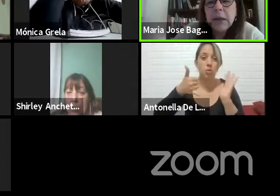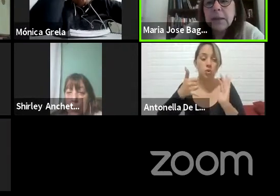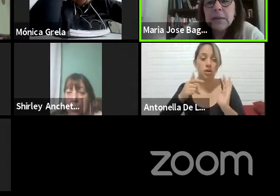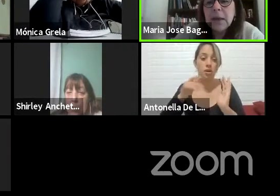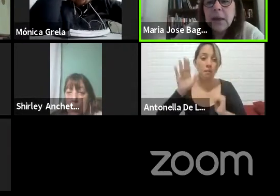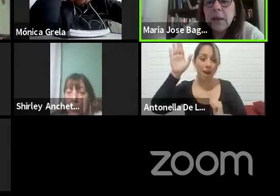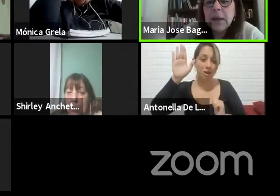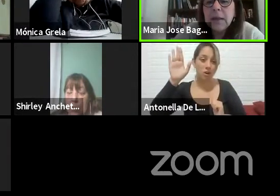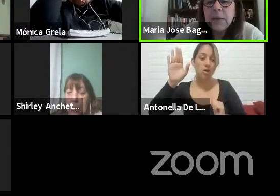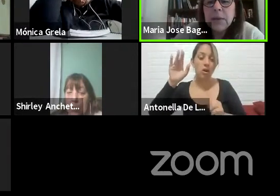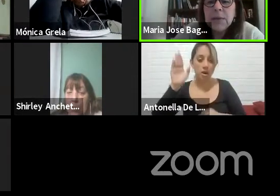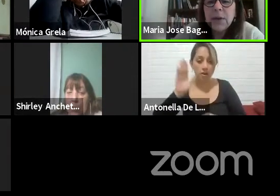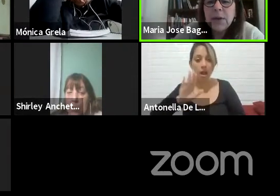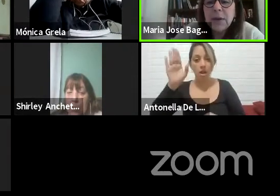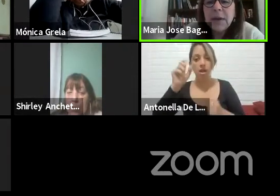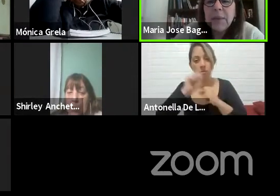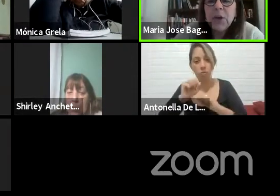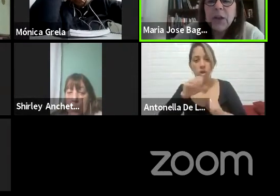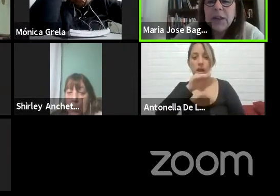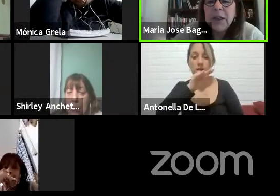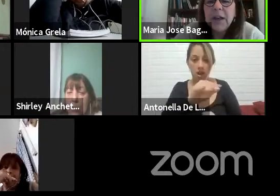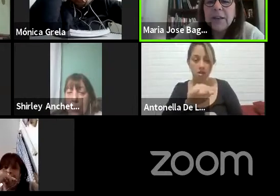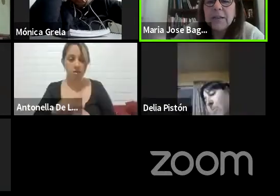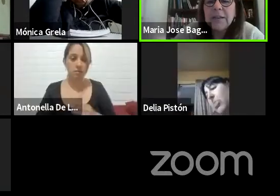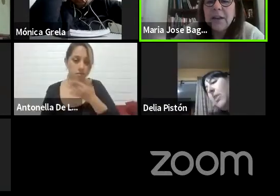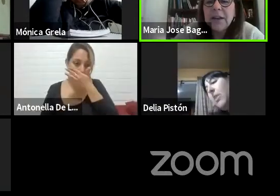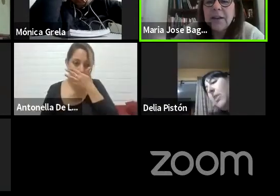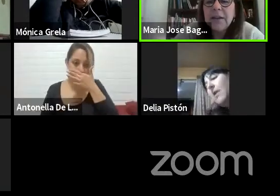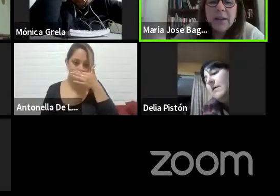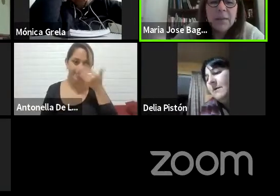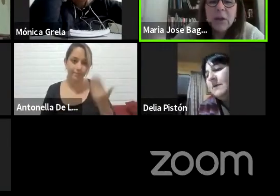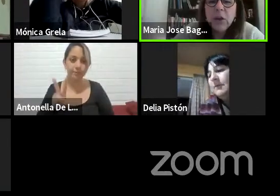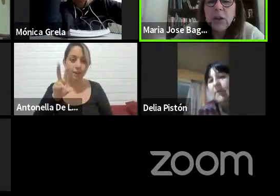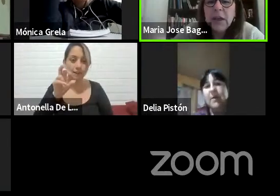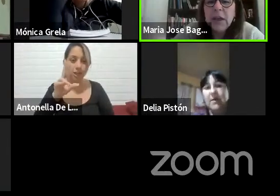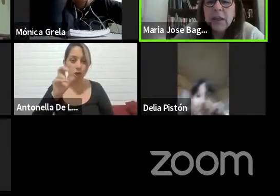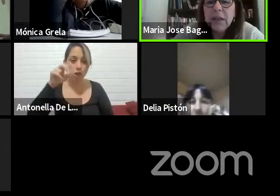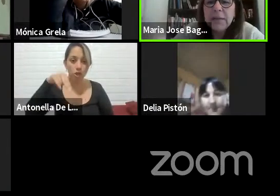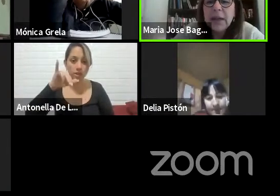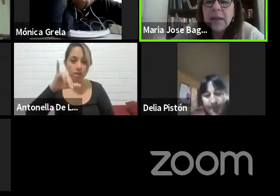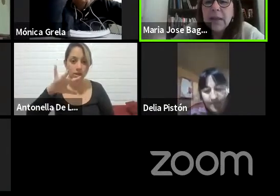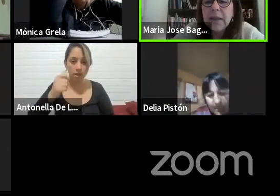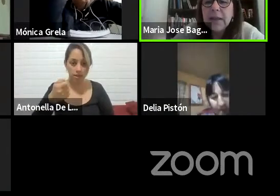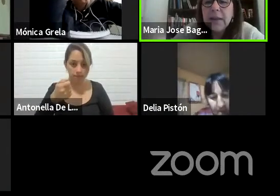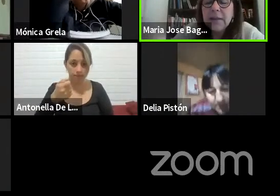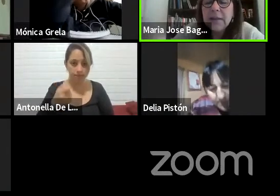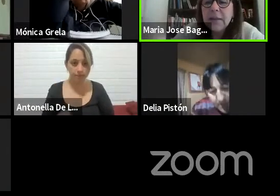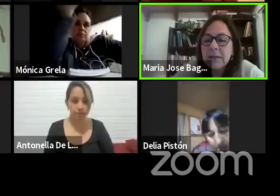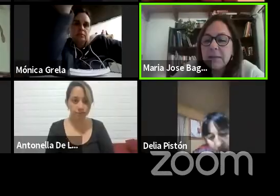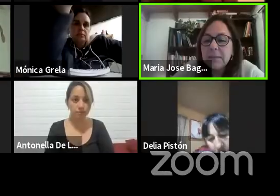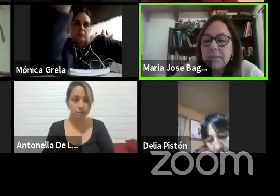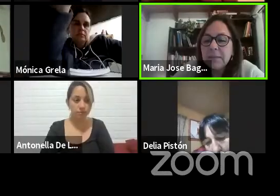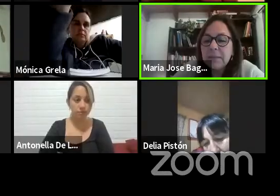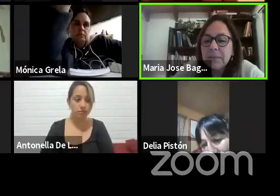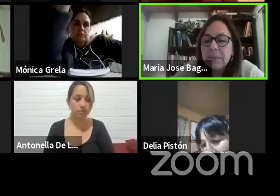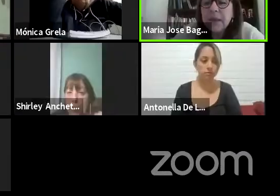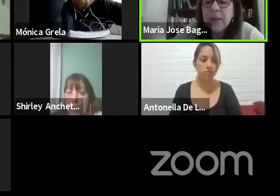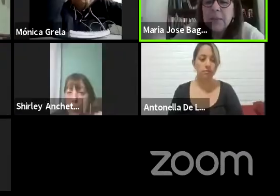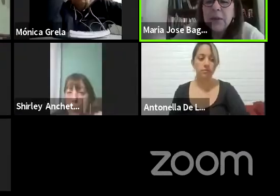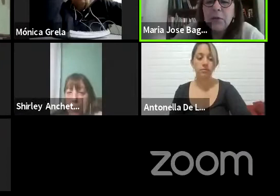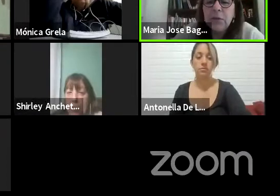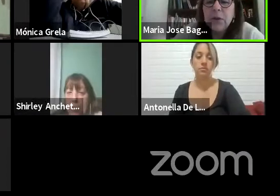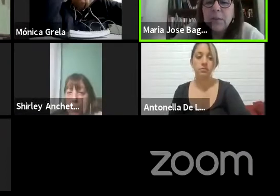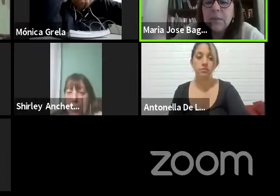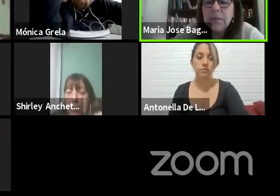y hacer la intervención. Verónica, ahí está. Verónica, sacate